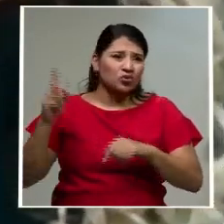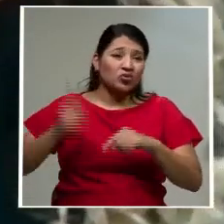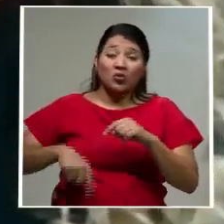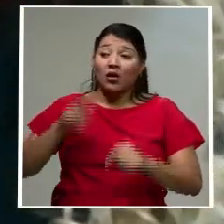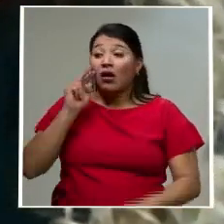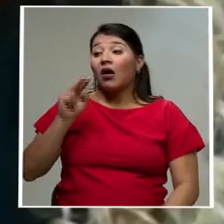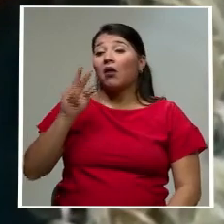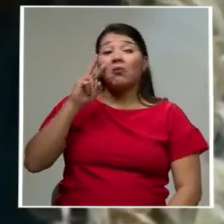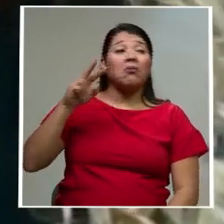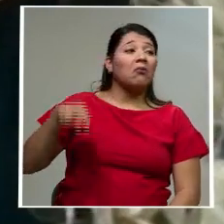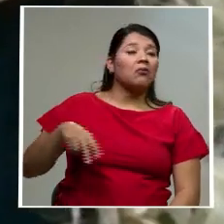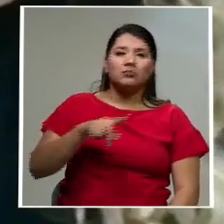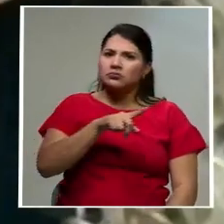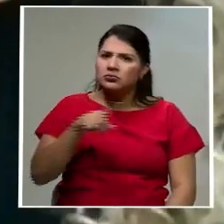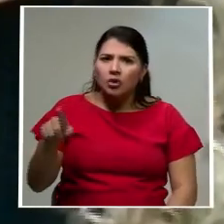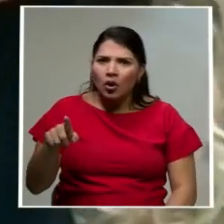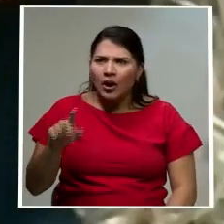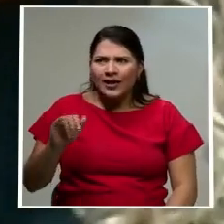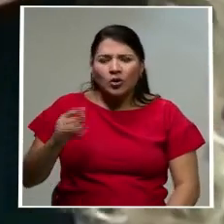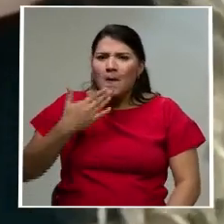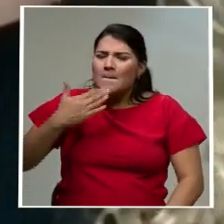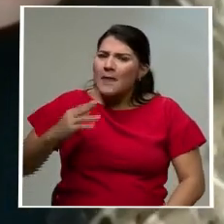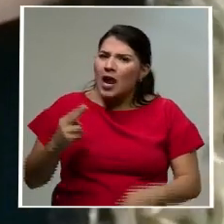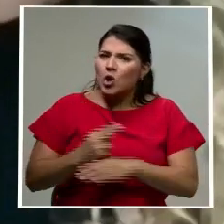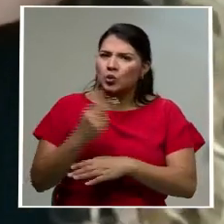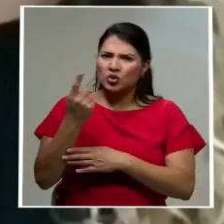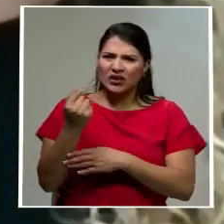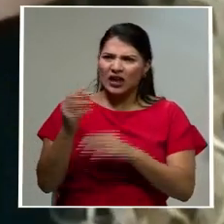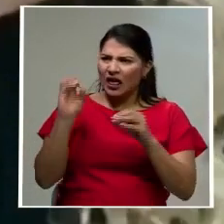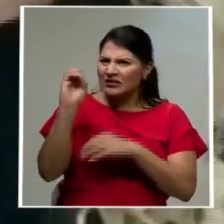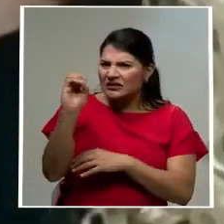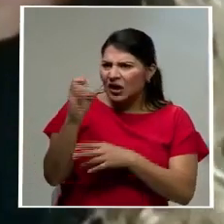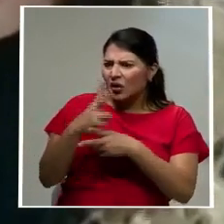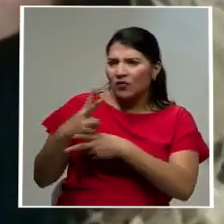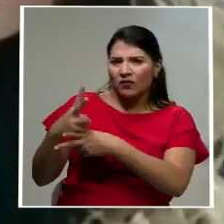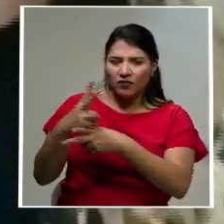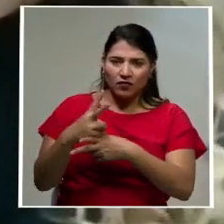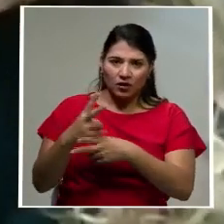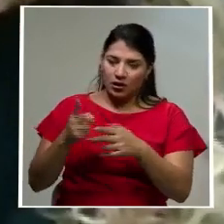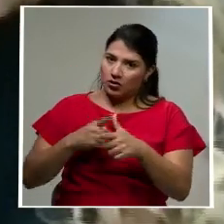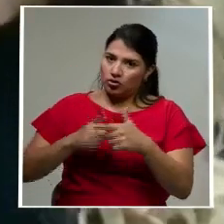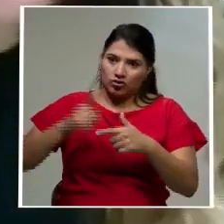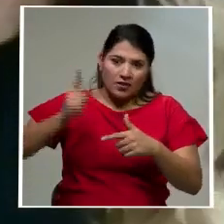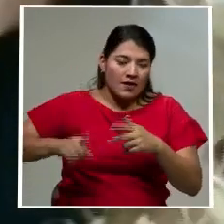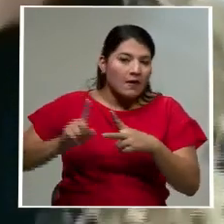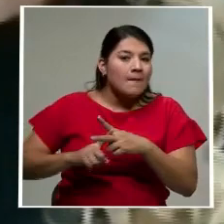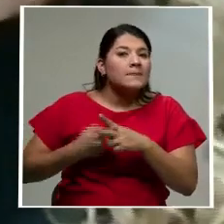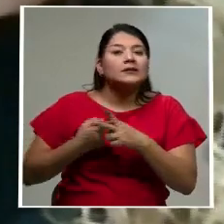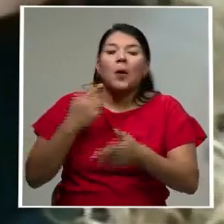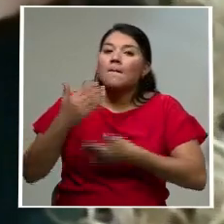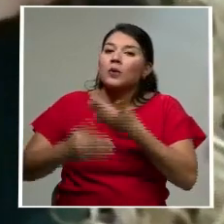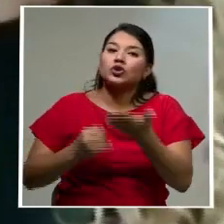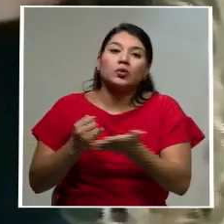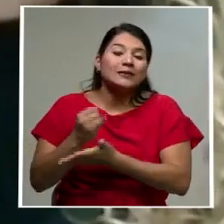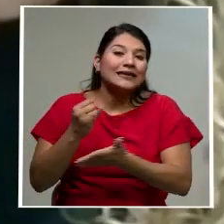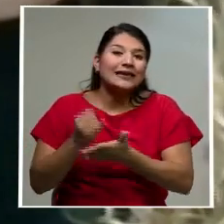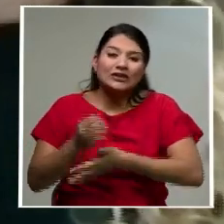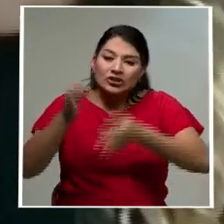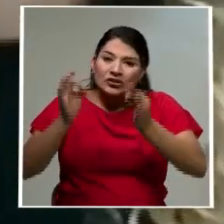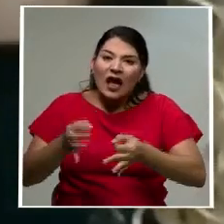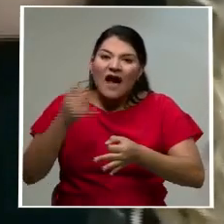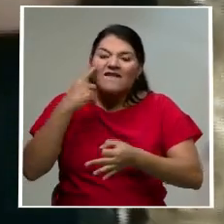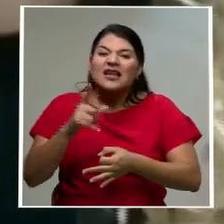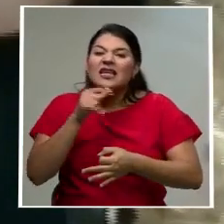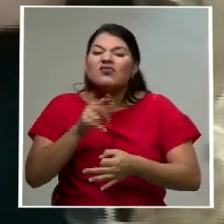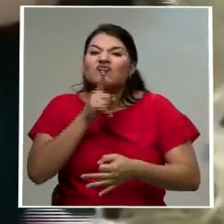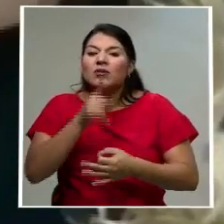Estamos ante un despilfarro, cero fiscalización, tienen que abrirse y sentarse las responsabilidades, porque lo que no